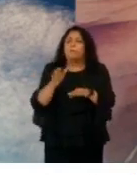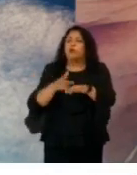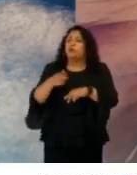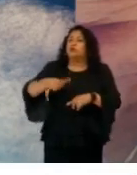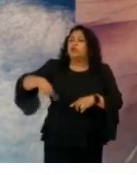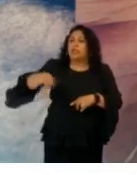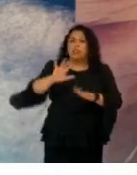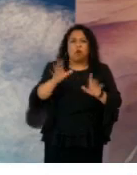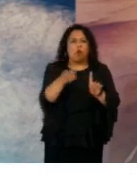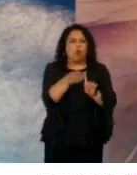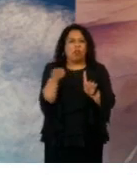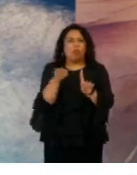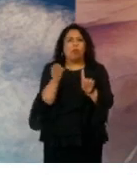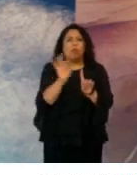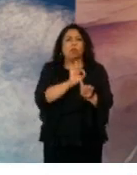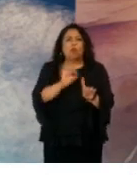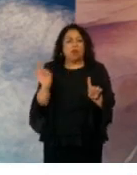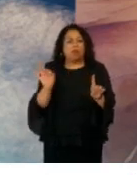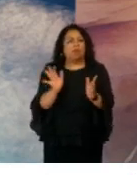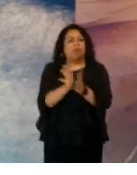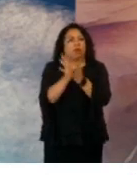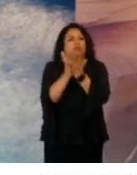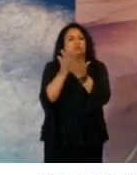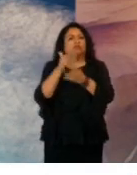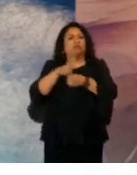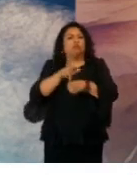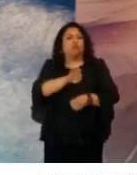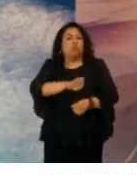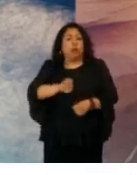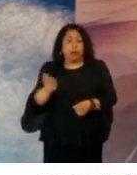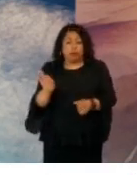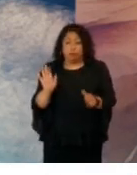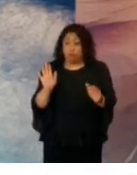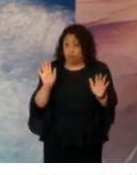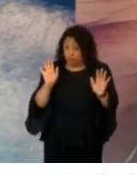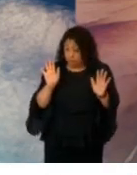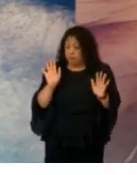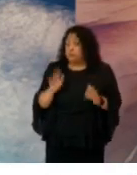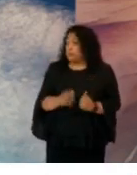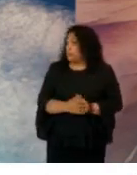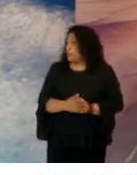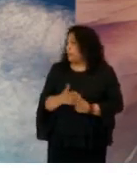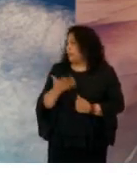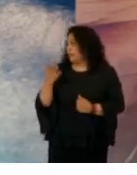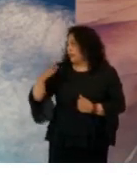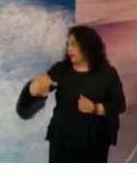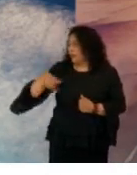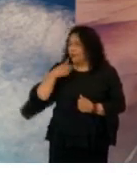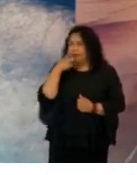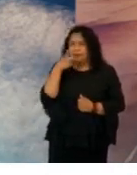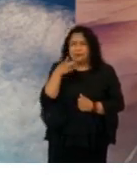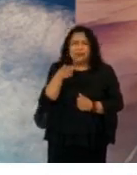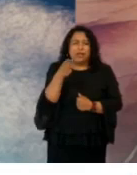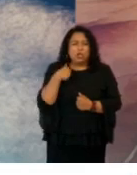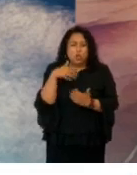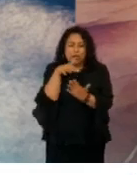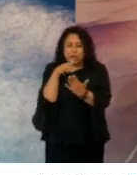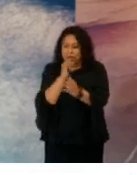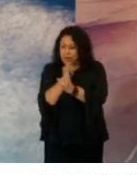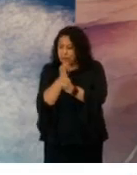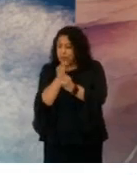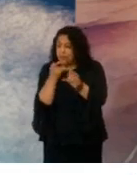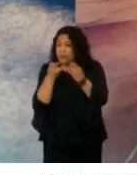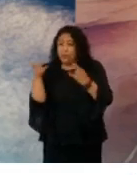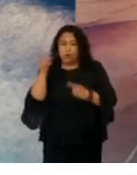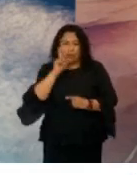está organizado puede ser actor social. Mientras, digamos, yo un poco leyendo en internet la